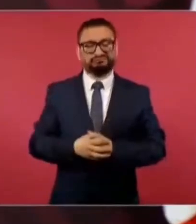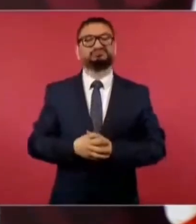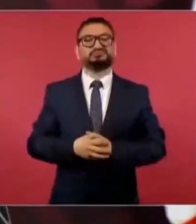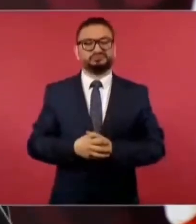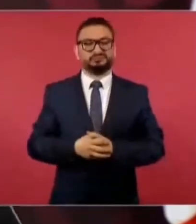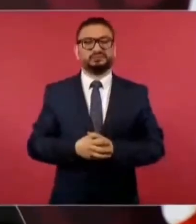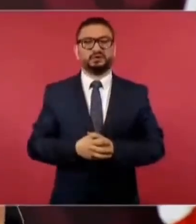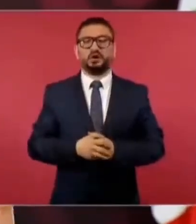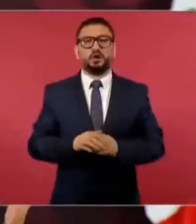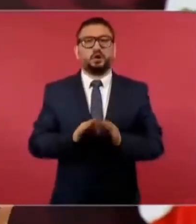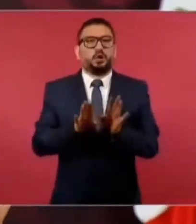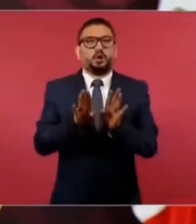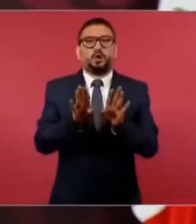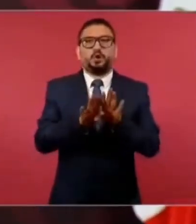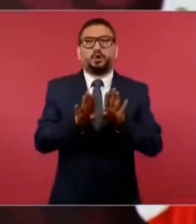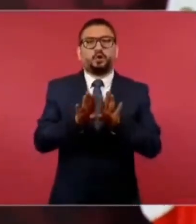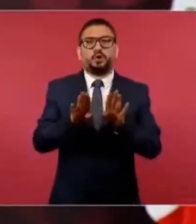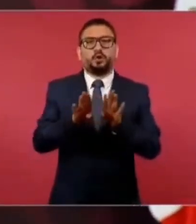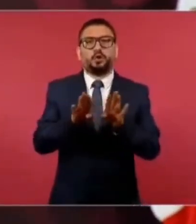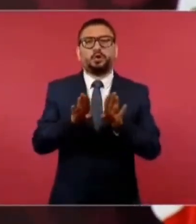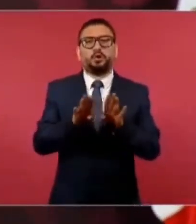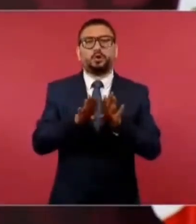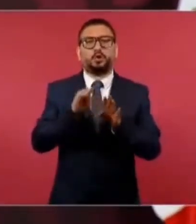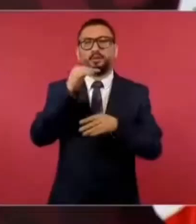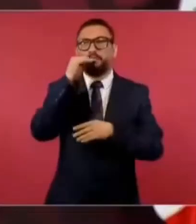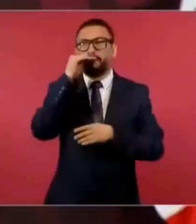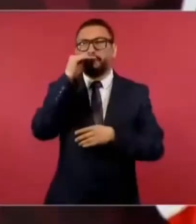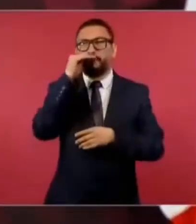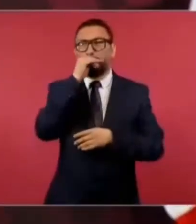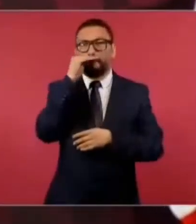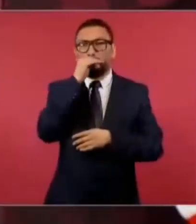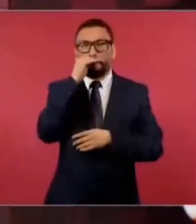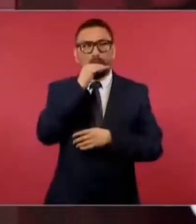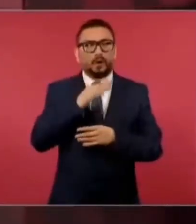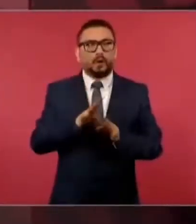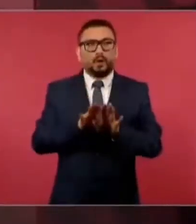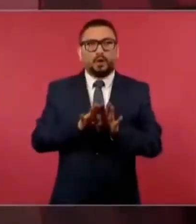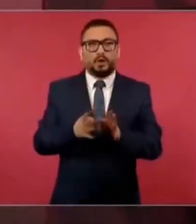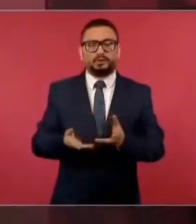¿Cómo va a ser gratuita